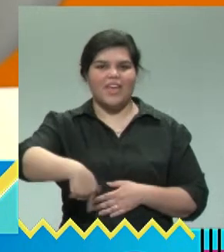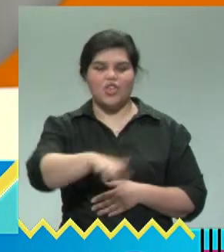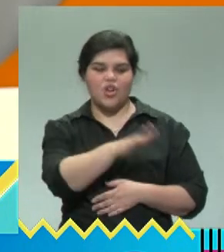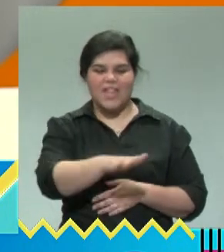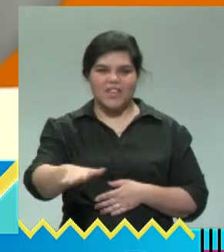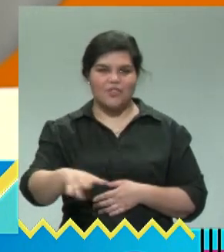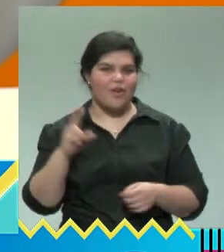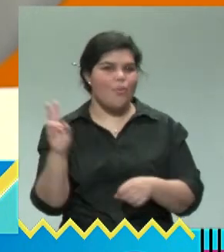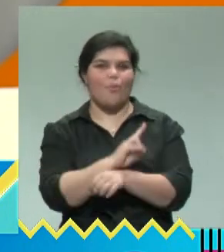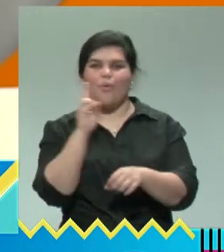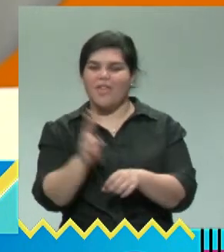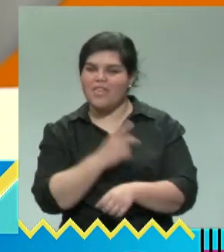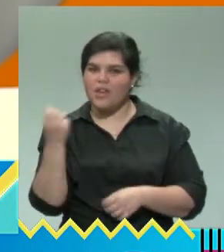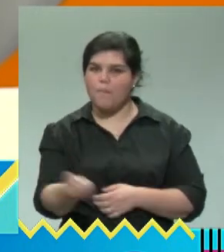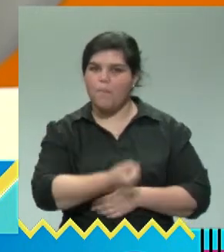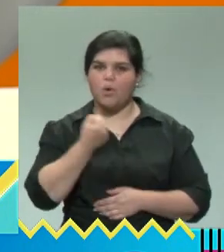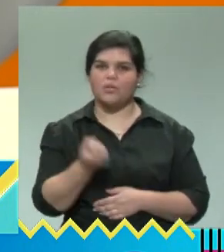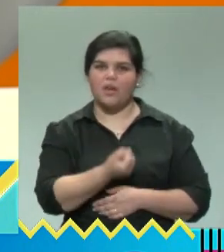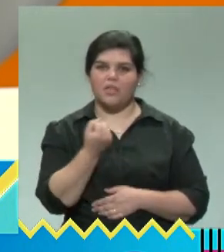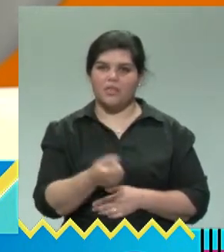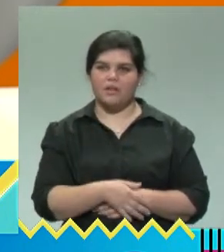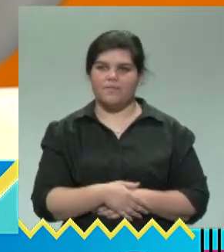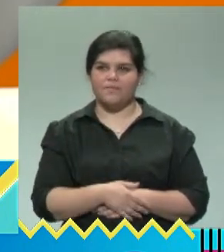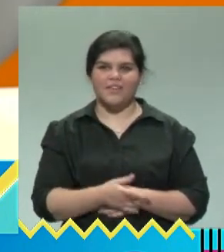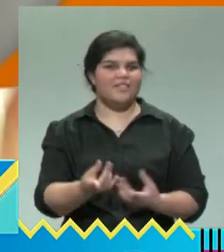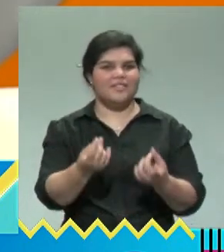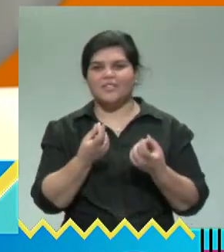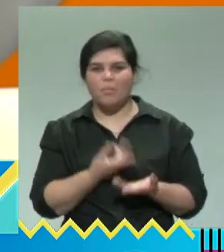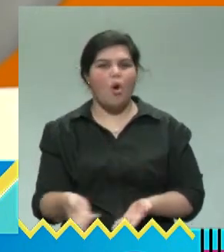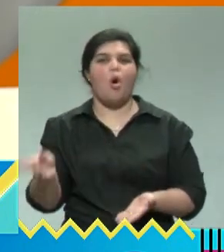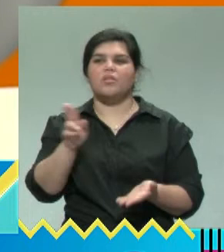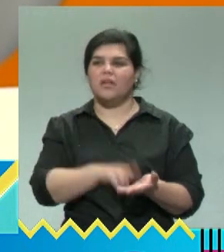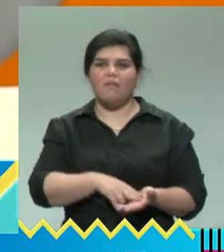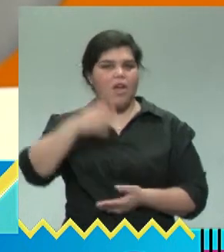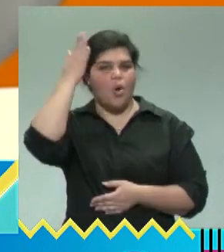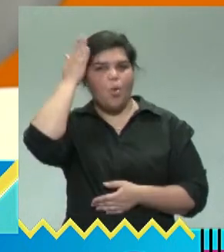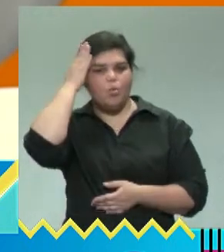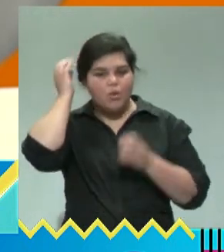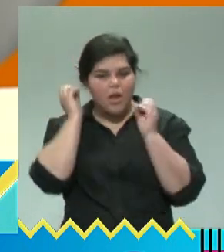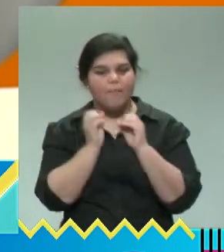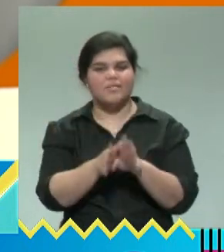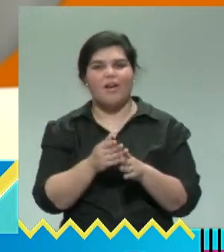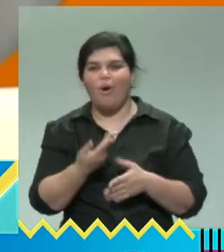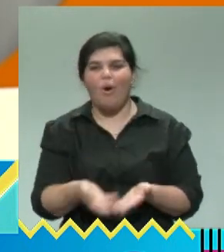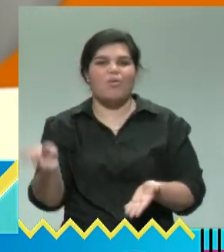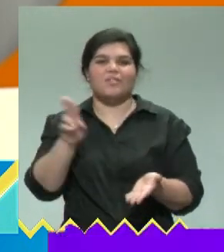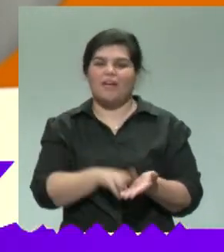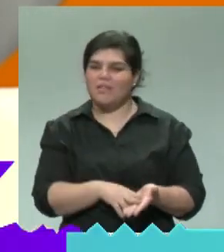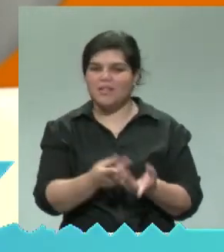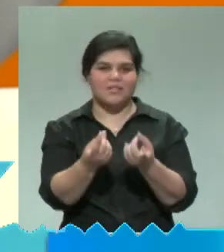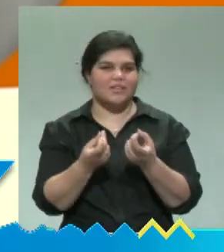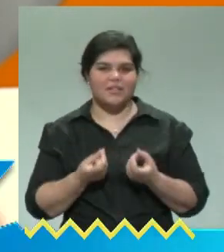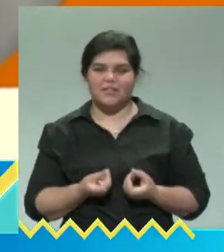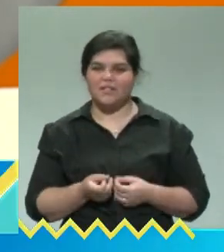niños. Me parece que hay que volver a generar cultura, como dijo Sergio. Hay que volver y la